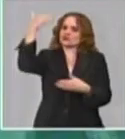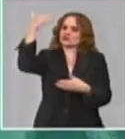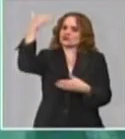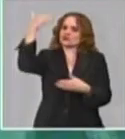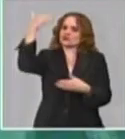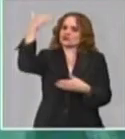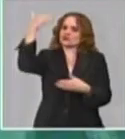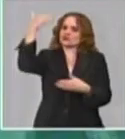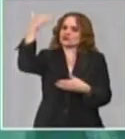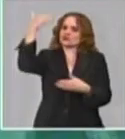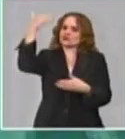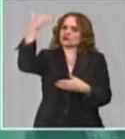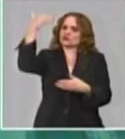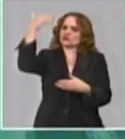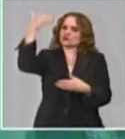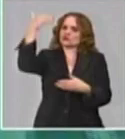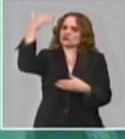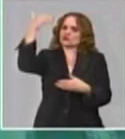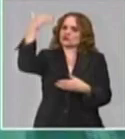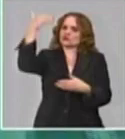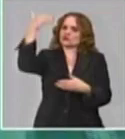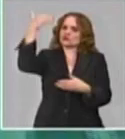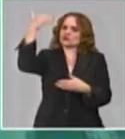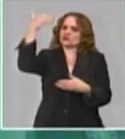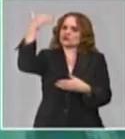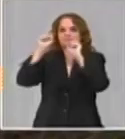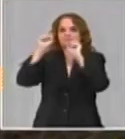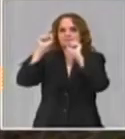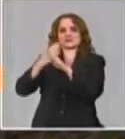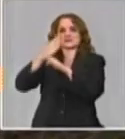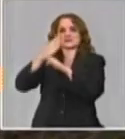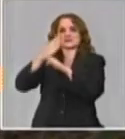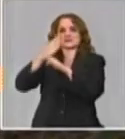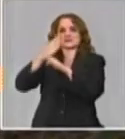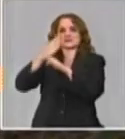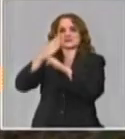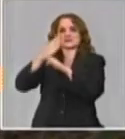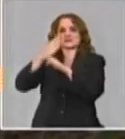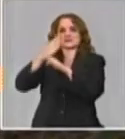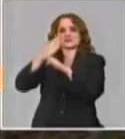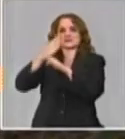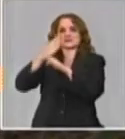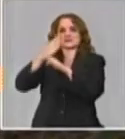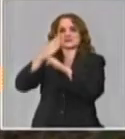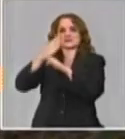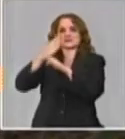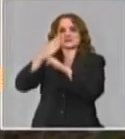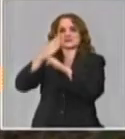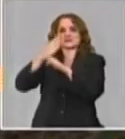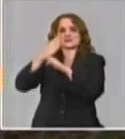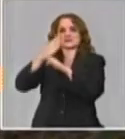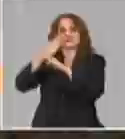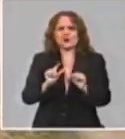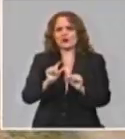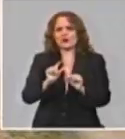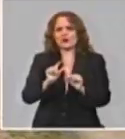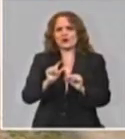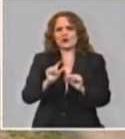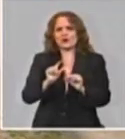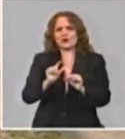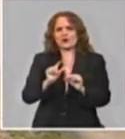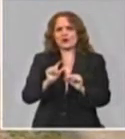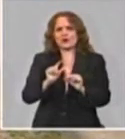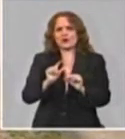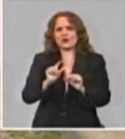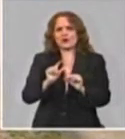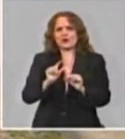de Cuba y en el transcurso del traslado tuvimos que detener la ambulancia porque la paciente se encontraba deprimida, ansiosa, cumpliendo las